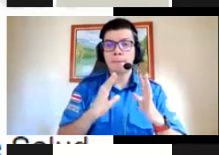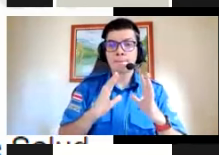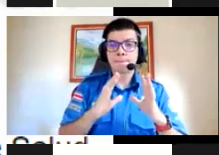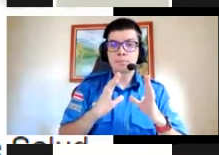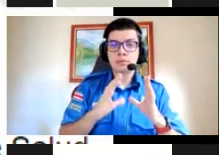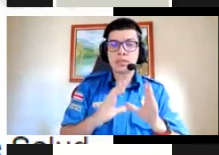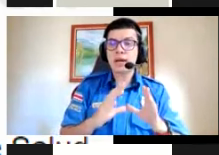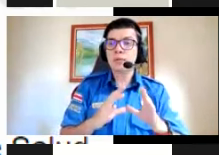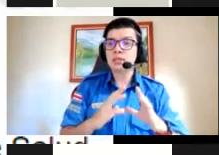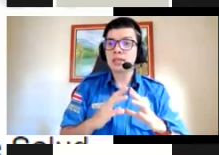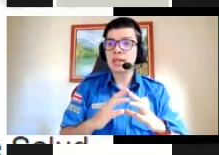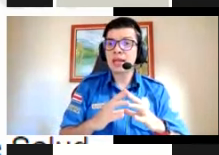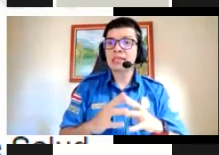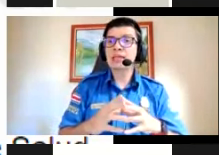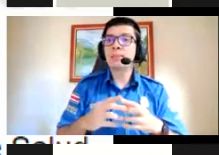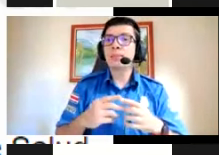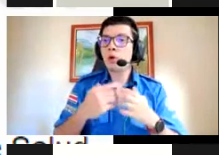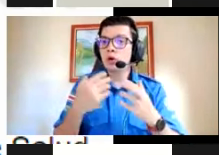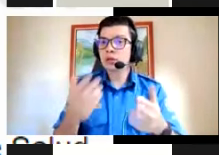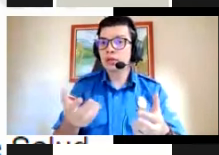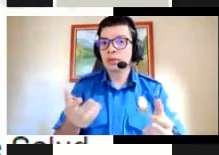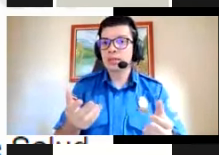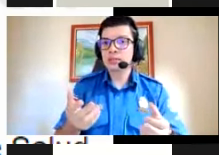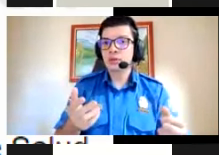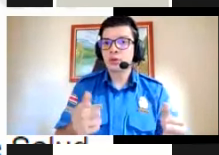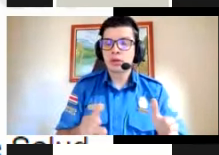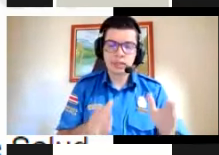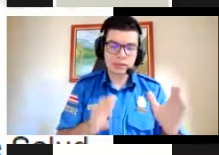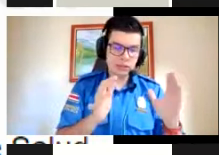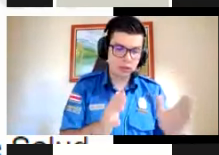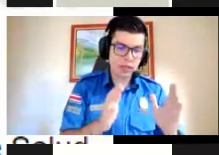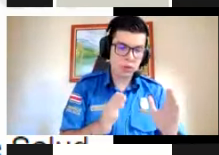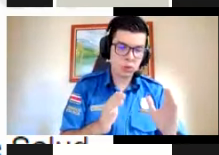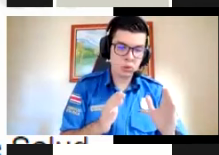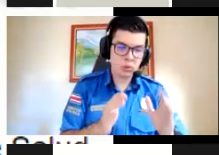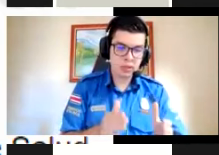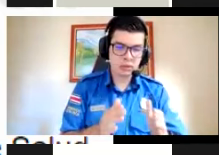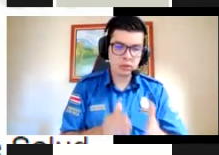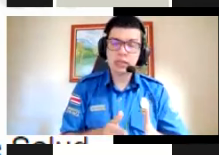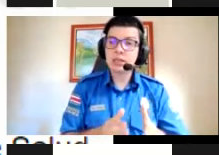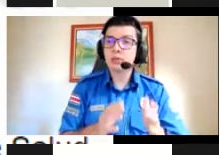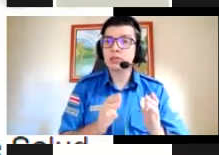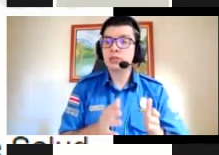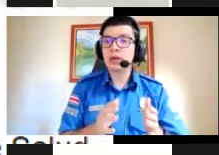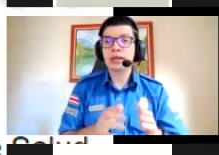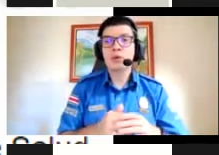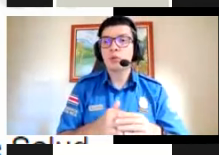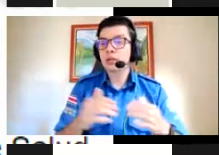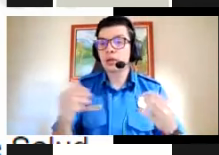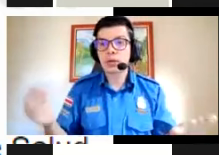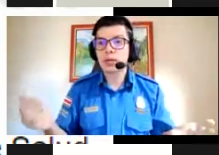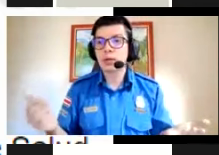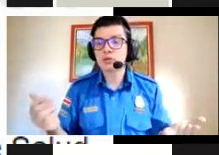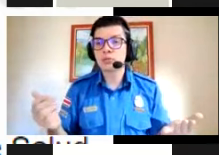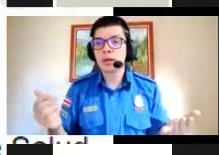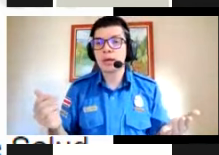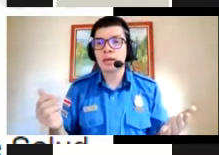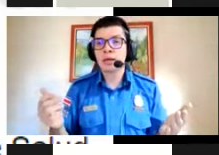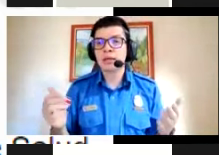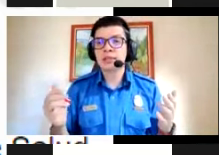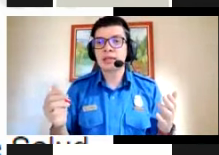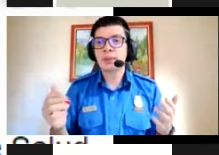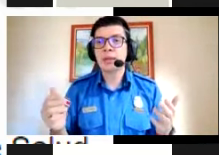eh, llegamos a tener ese empujón de más. Okay, si yo tengo una sodita, un restaurante o cualquier lugar que